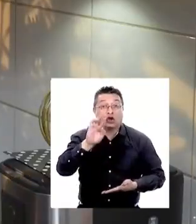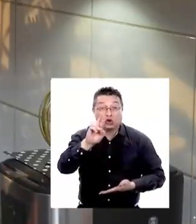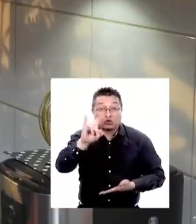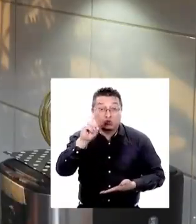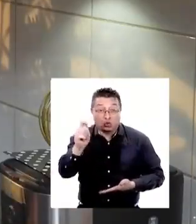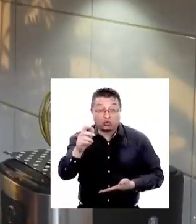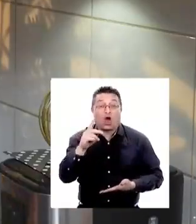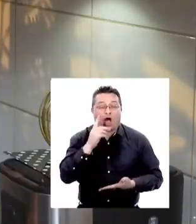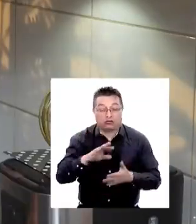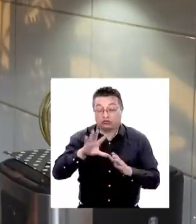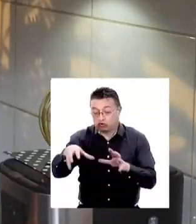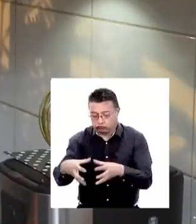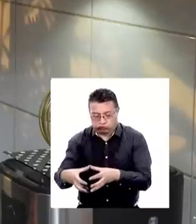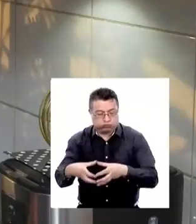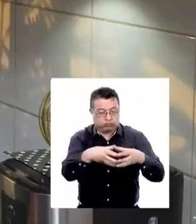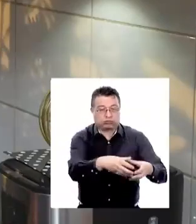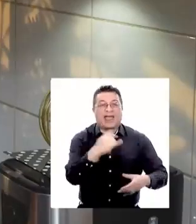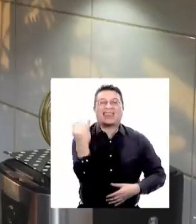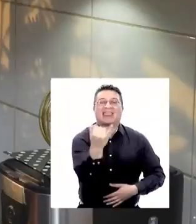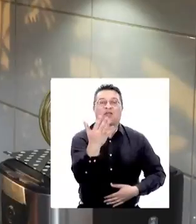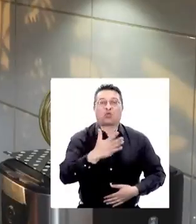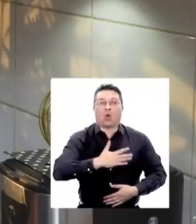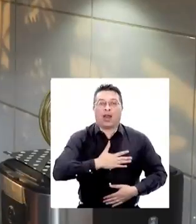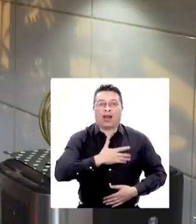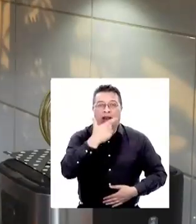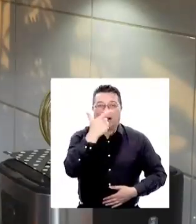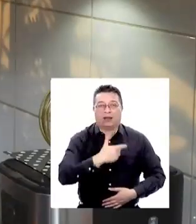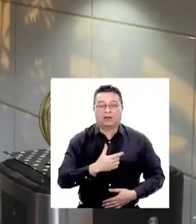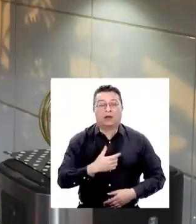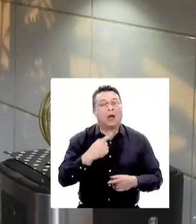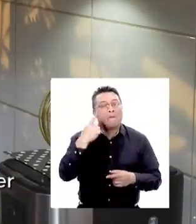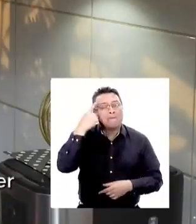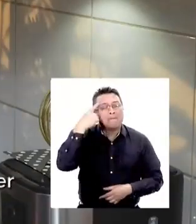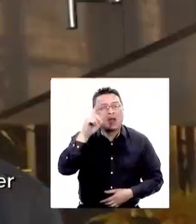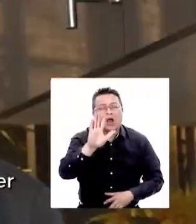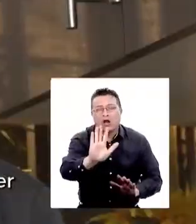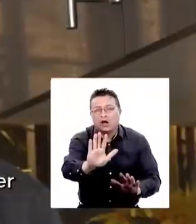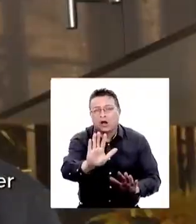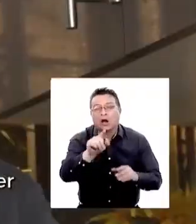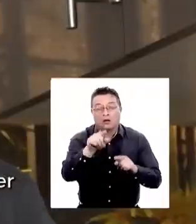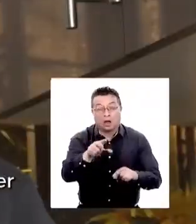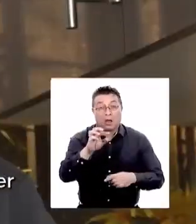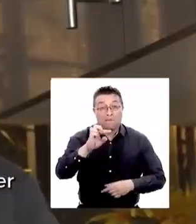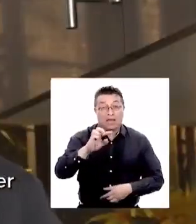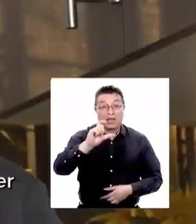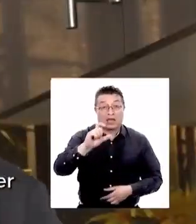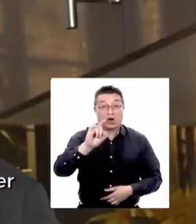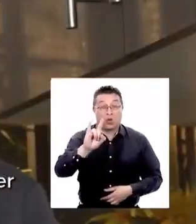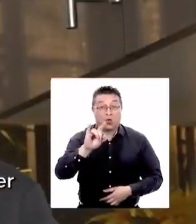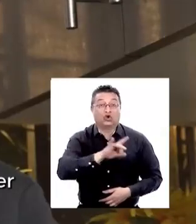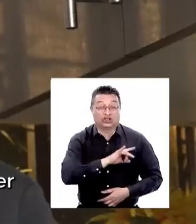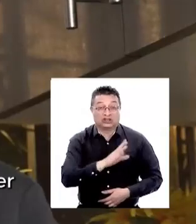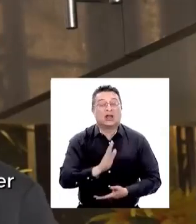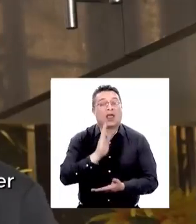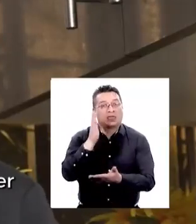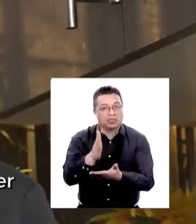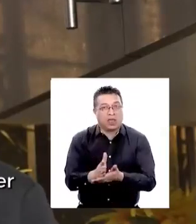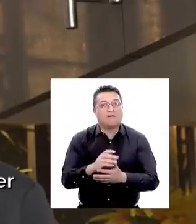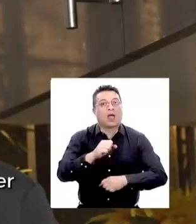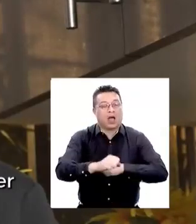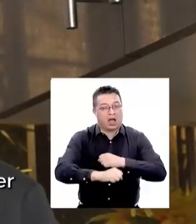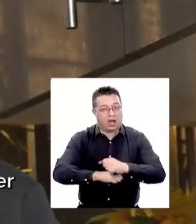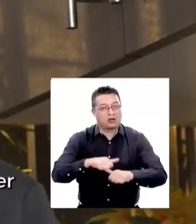juntar todo lo ahorrado en su cuenta individual. Pero Teresita, para tener PGU en Chile, se